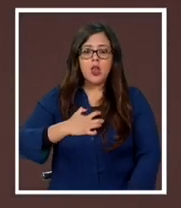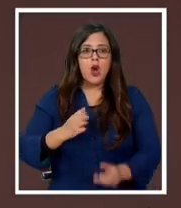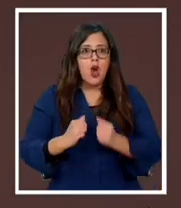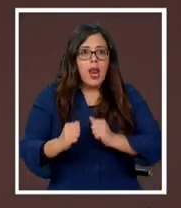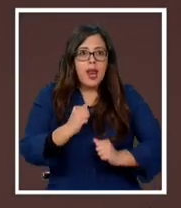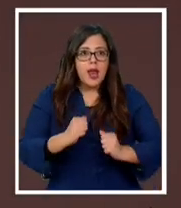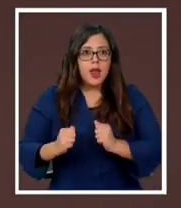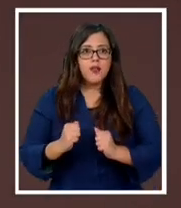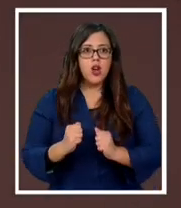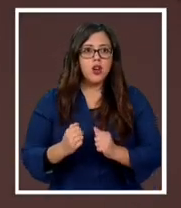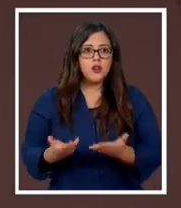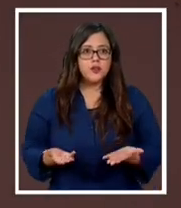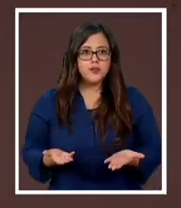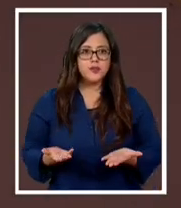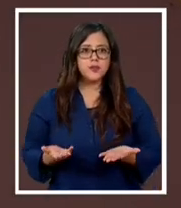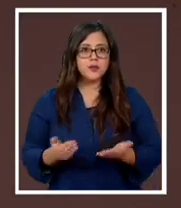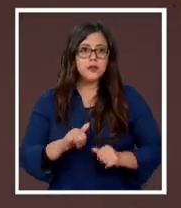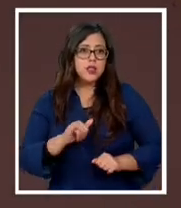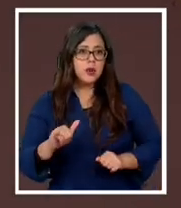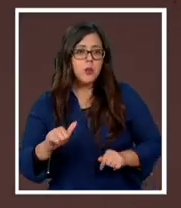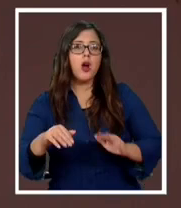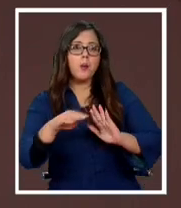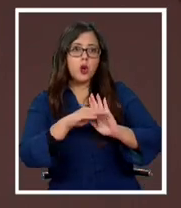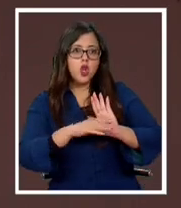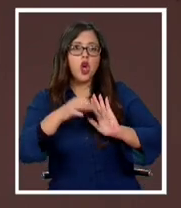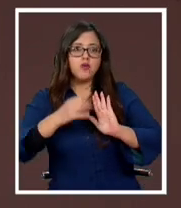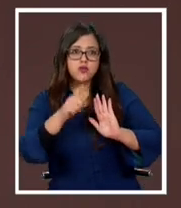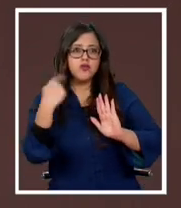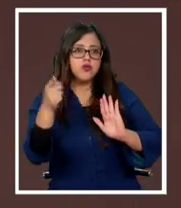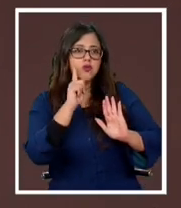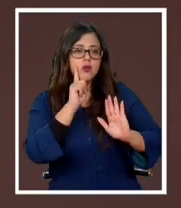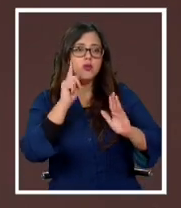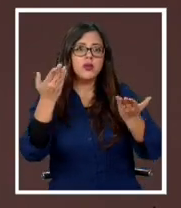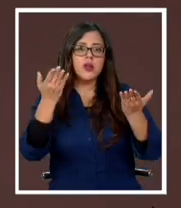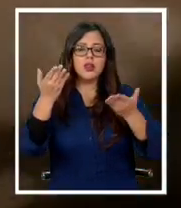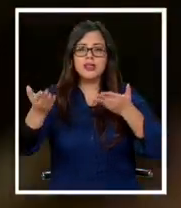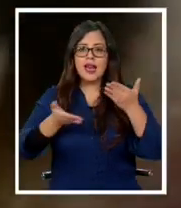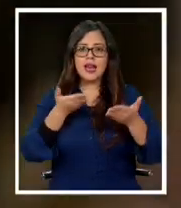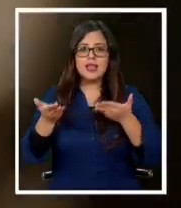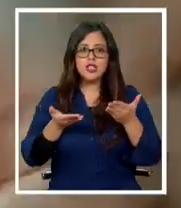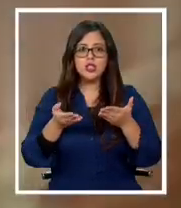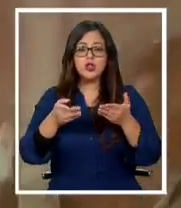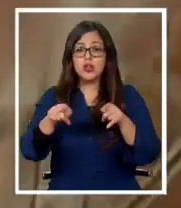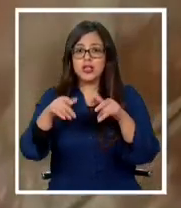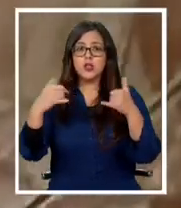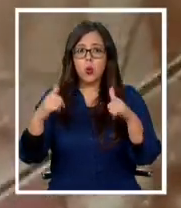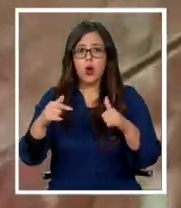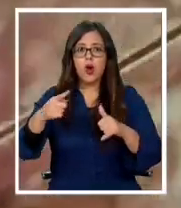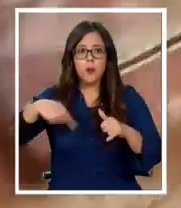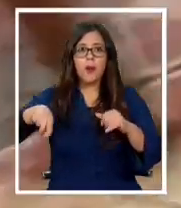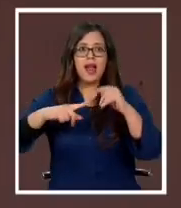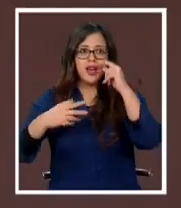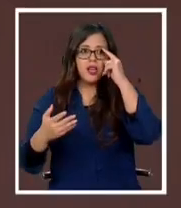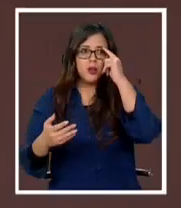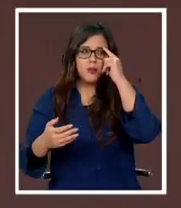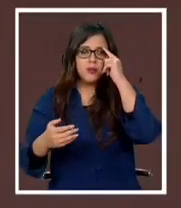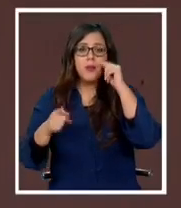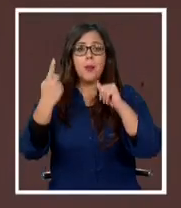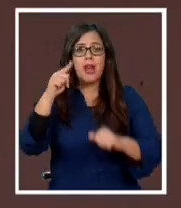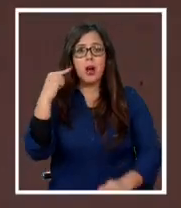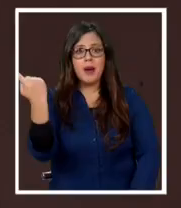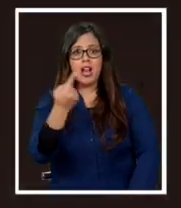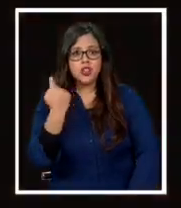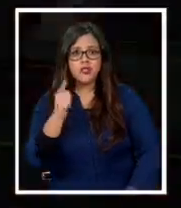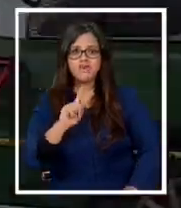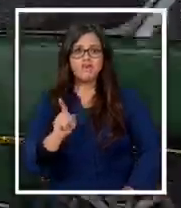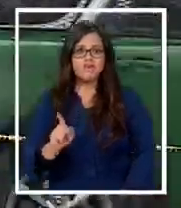inquietar y se aplicó el protocolo que tenemos de una canción. Es un juego para ellos. Para nosotros